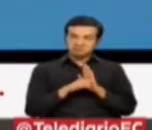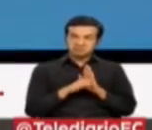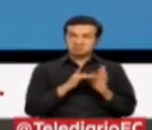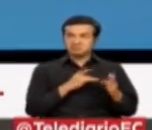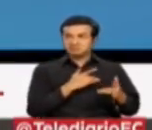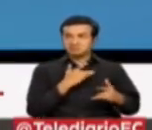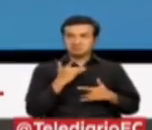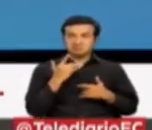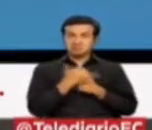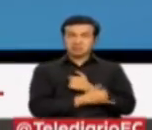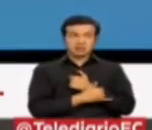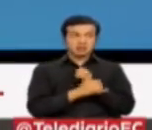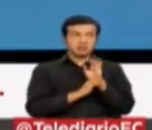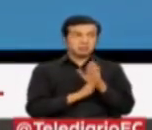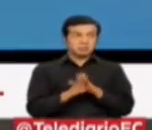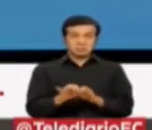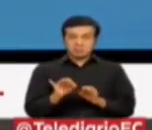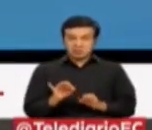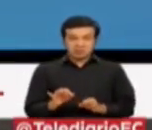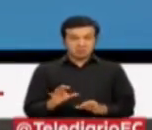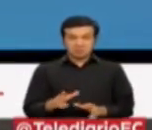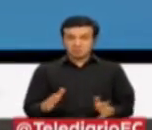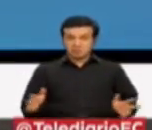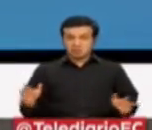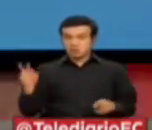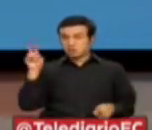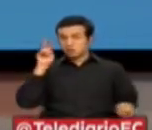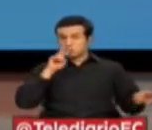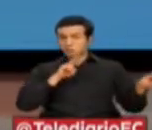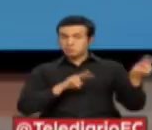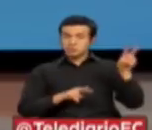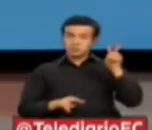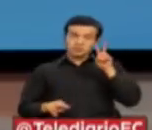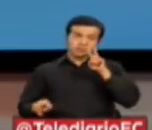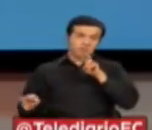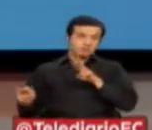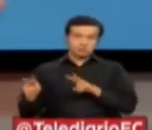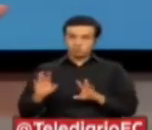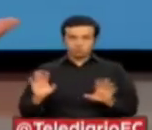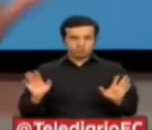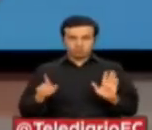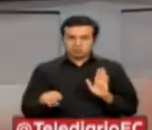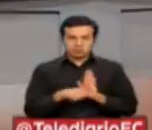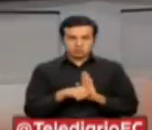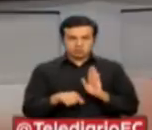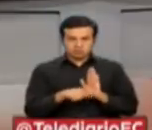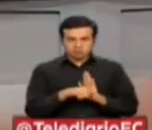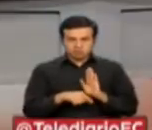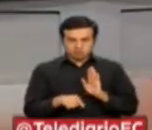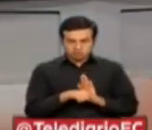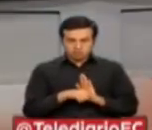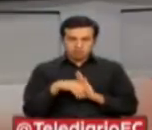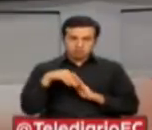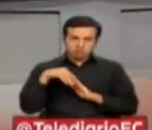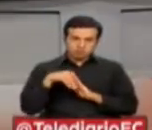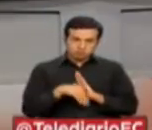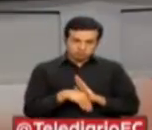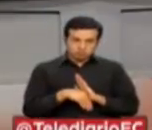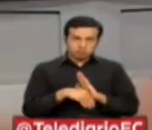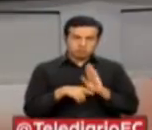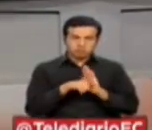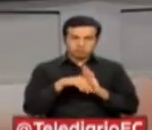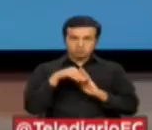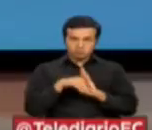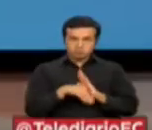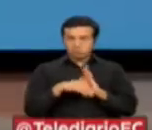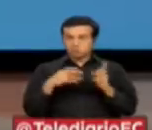considera que el país va por el camino correcto. Ah, es una evaluación positiva. No, es una evaluación negativa, ha ido descendiendo. Está